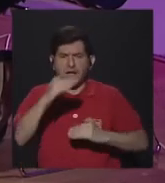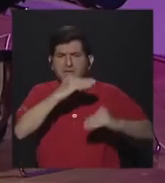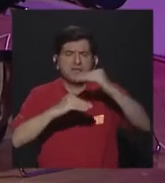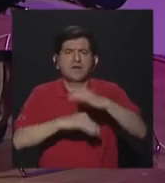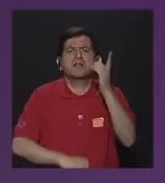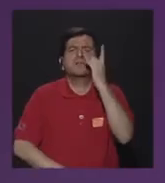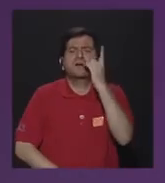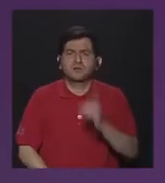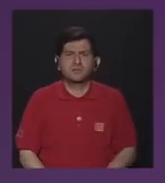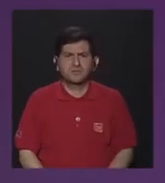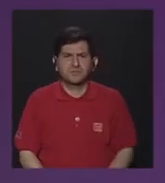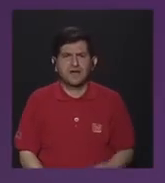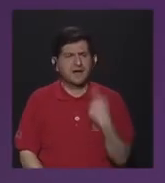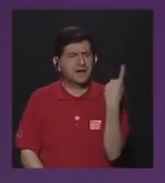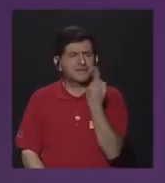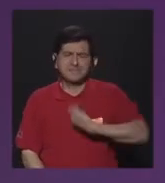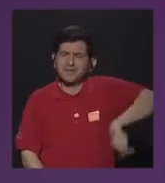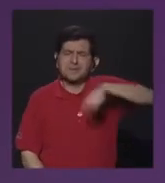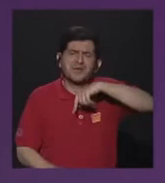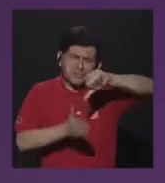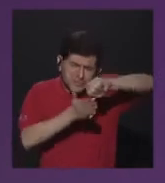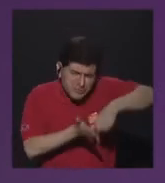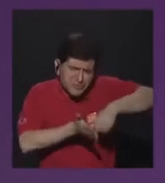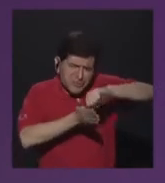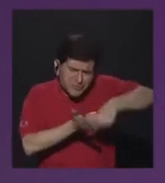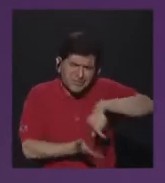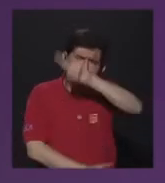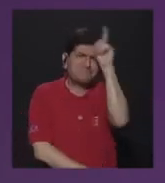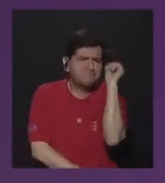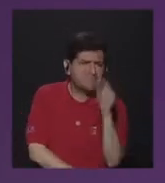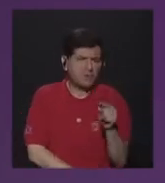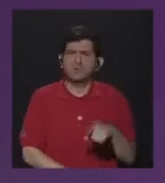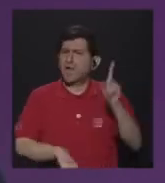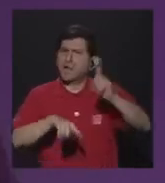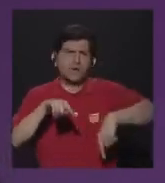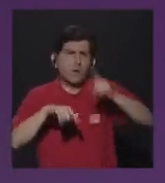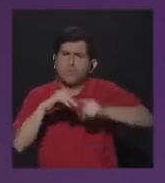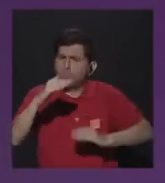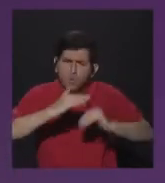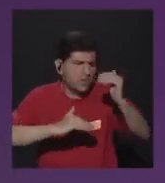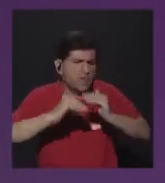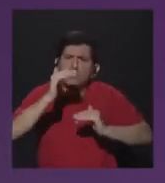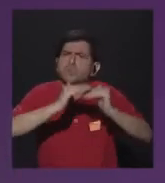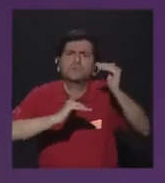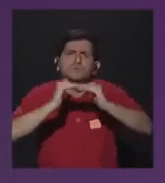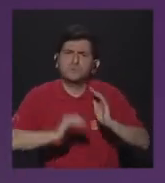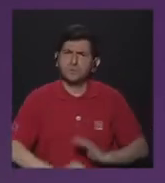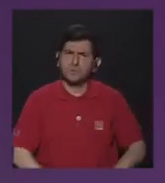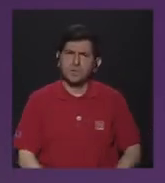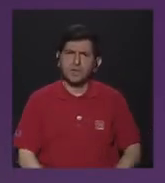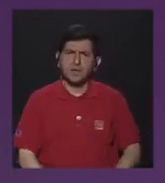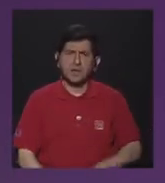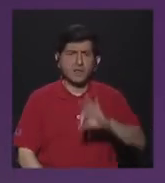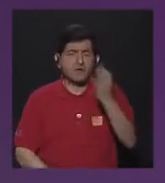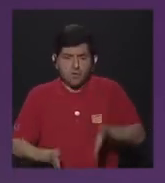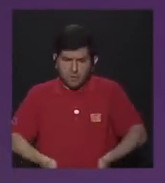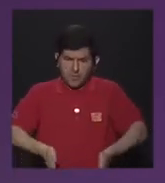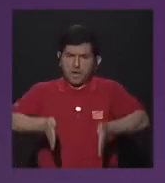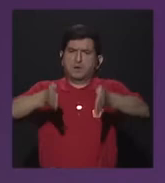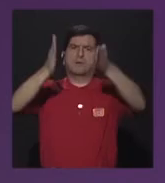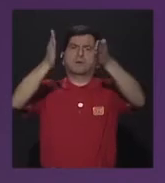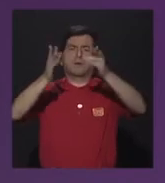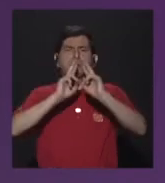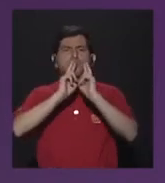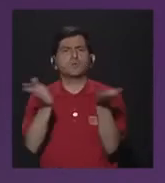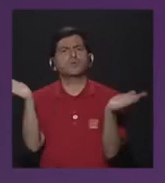todas las veces que nosotros hemos insistido hemos preguntado por qué no se puede hacer construcción vertical no